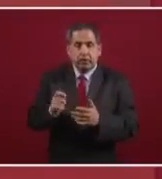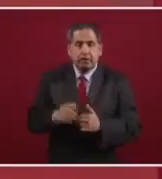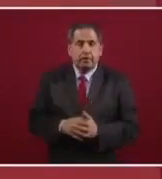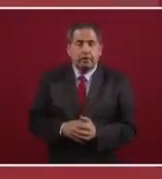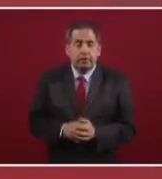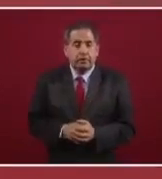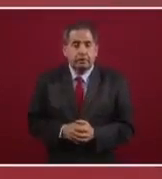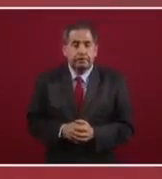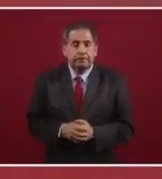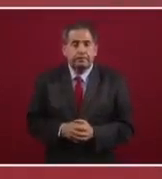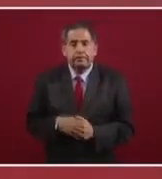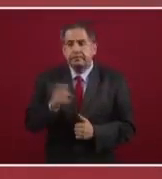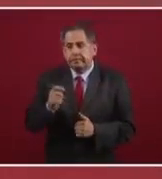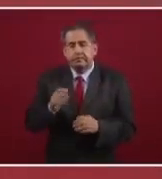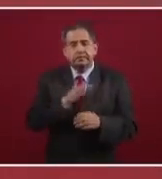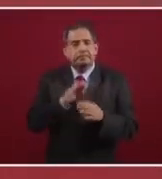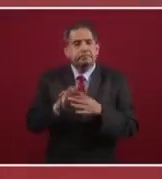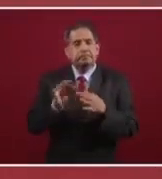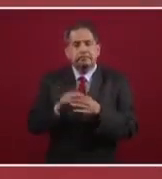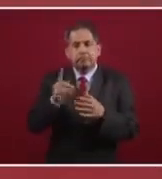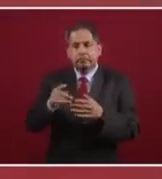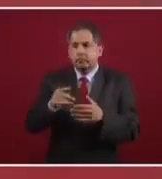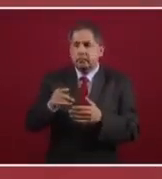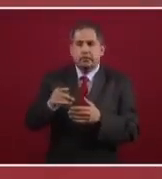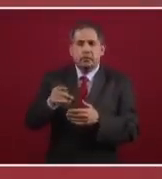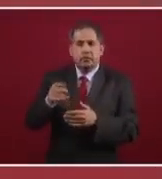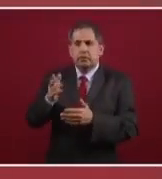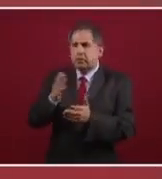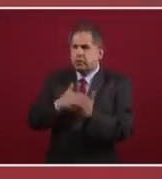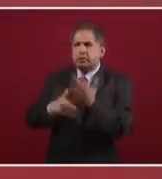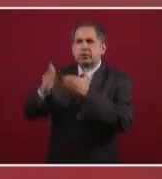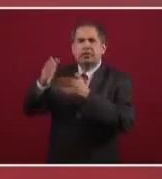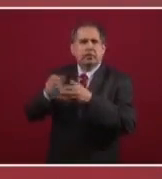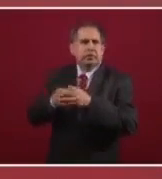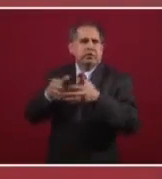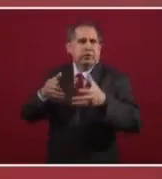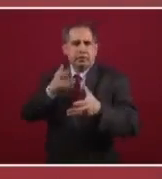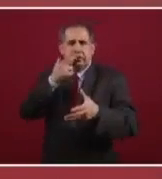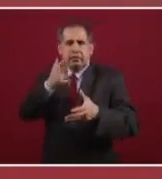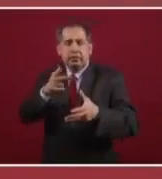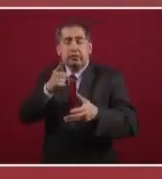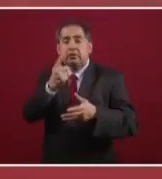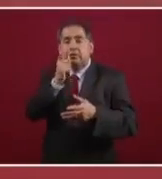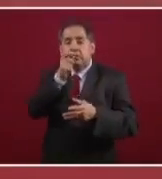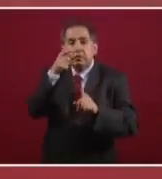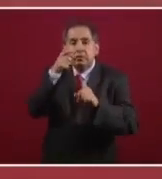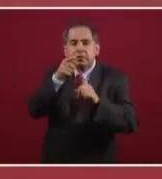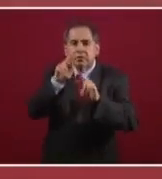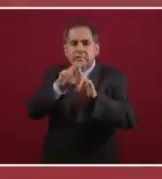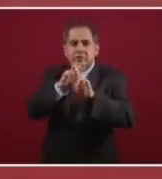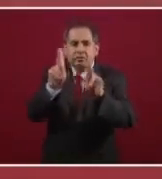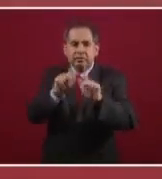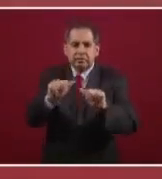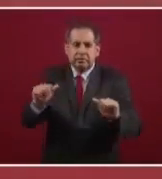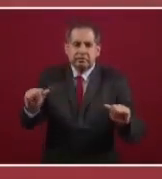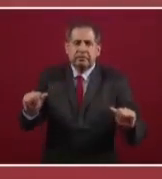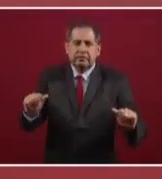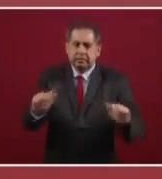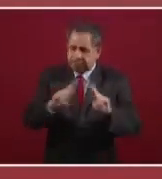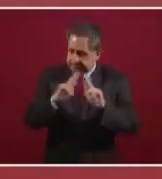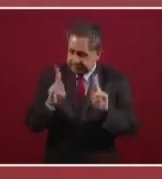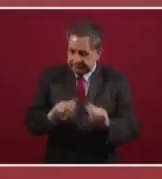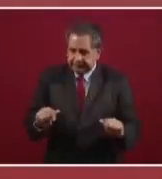se logra el desarrollo, el bienestar y, lo más preciado, la paz.